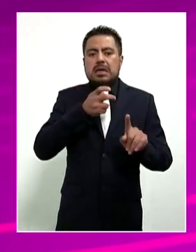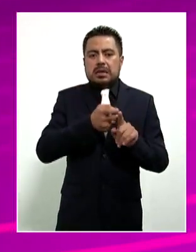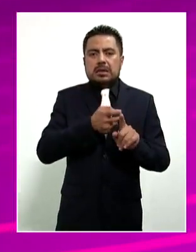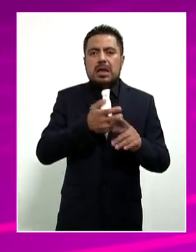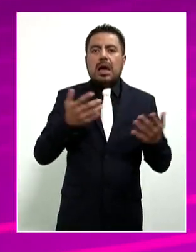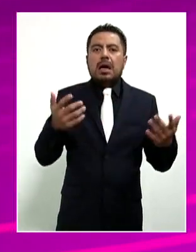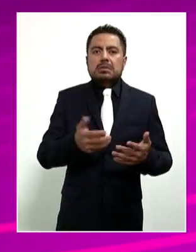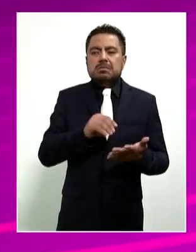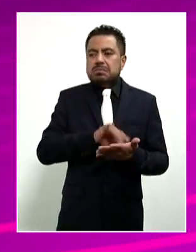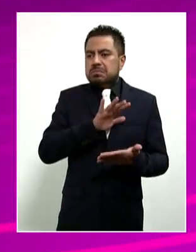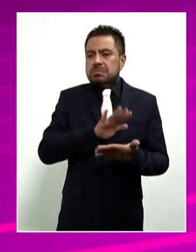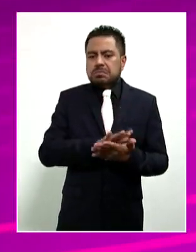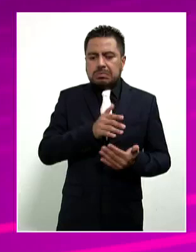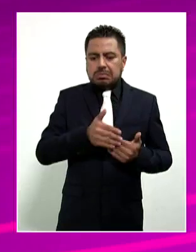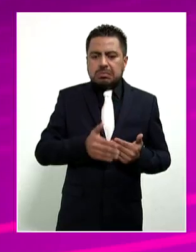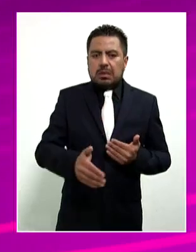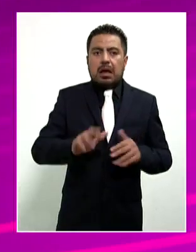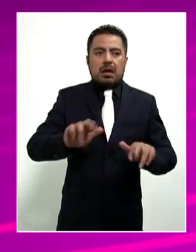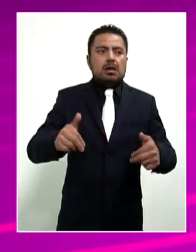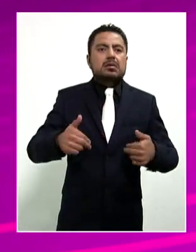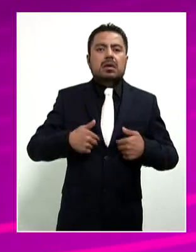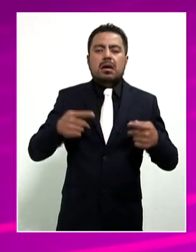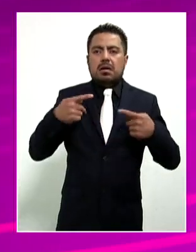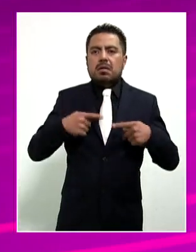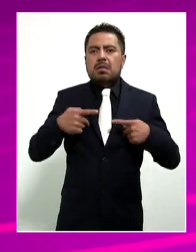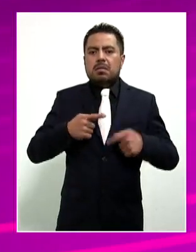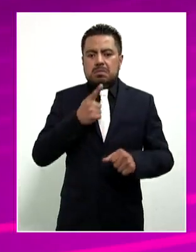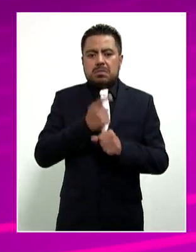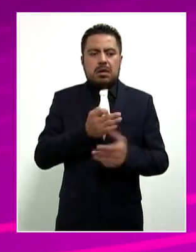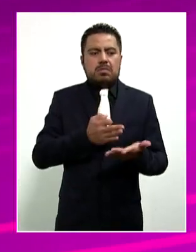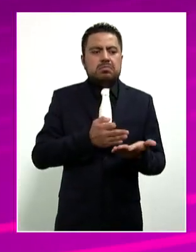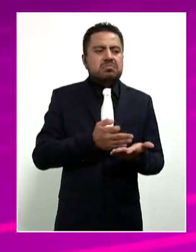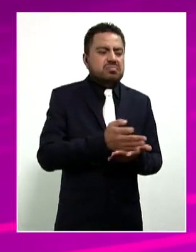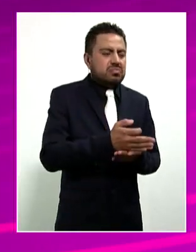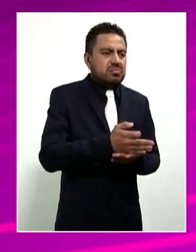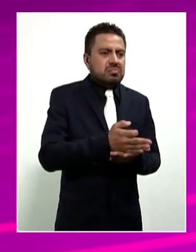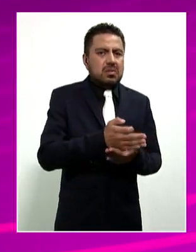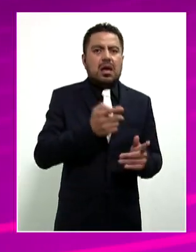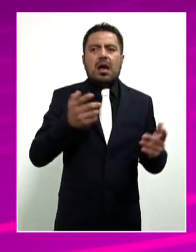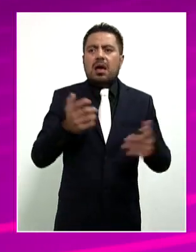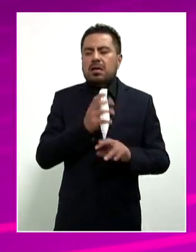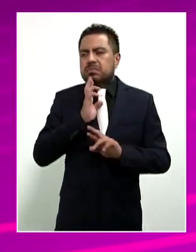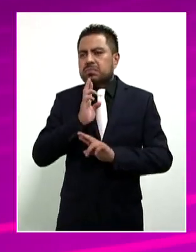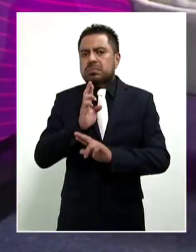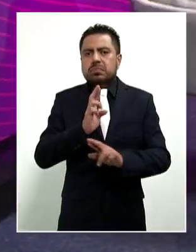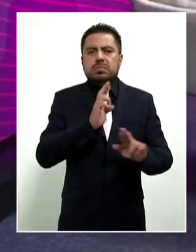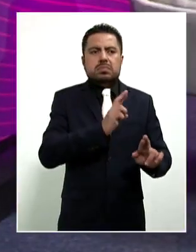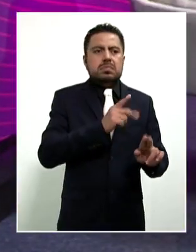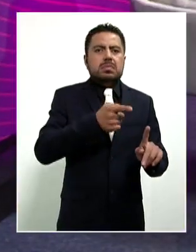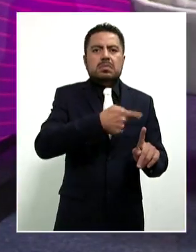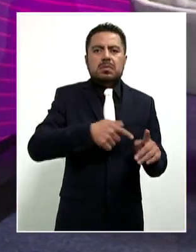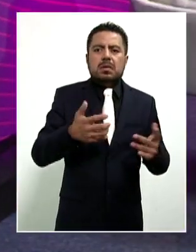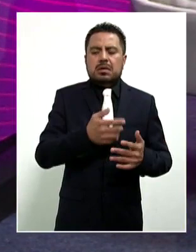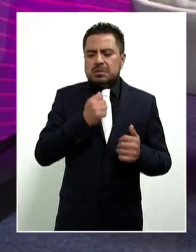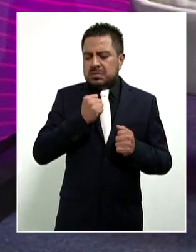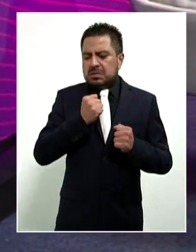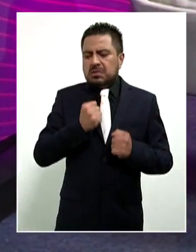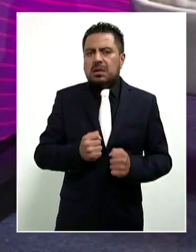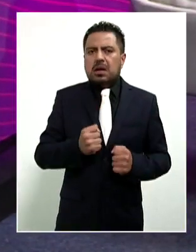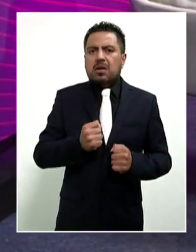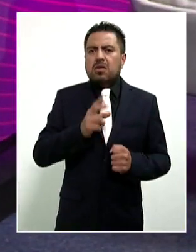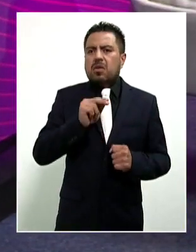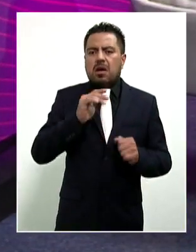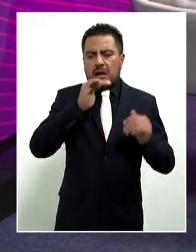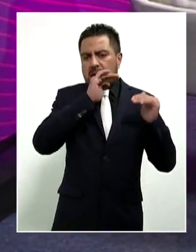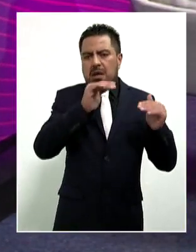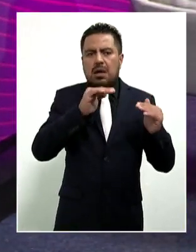Son las organizaciones que reciben la gente en primera línea y que responden asegurando no solo